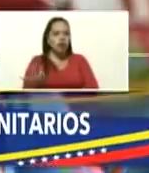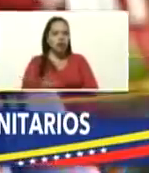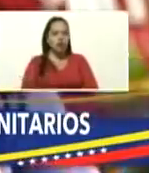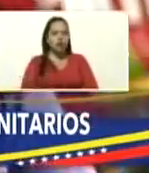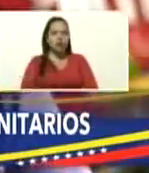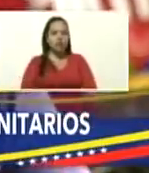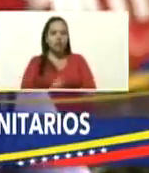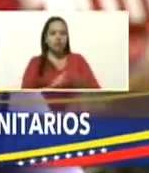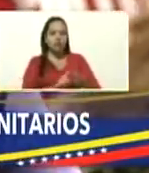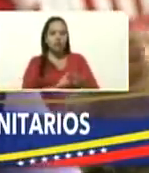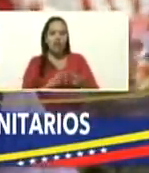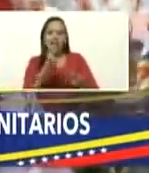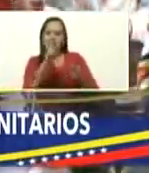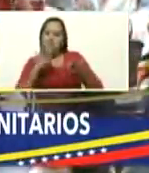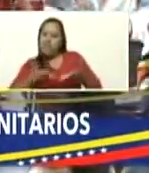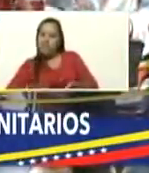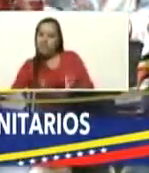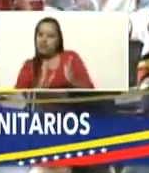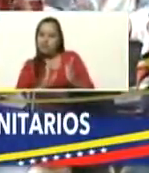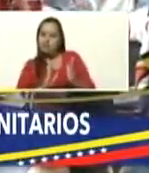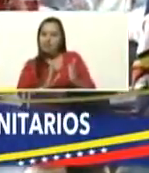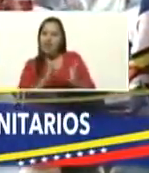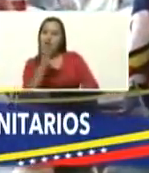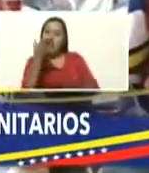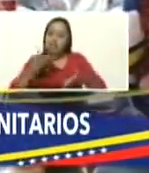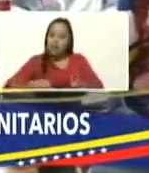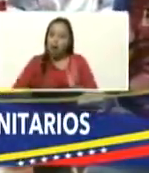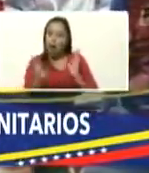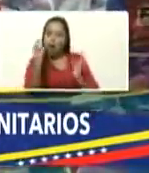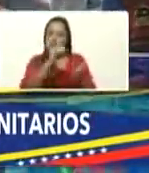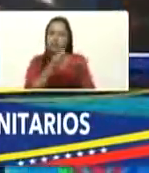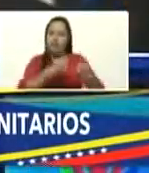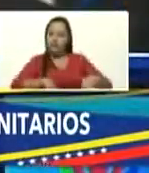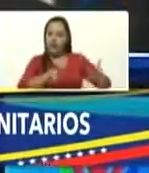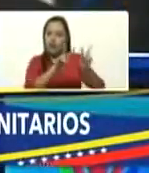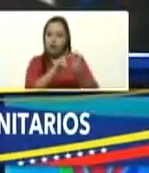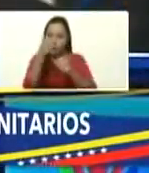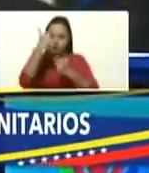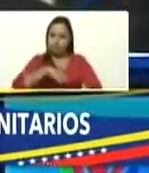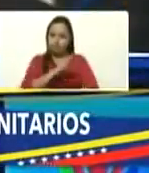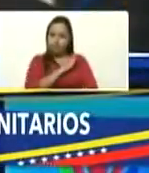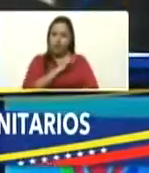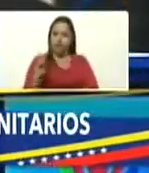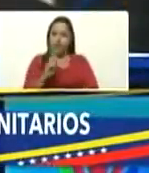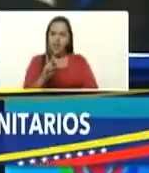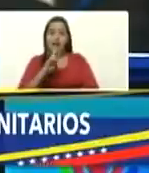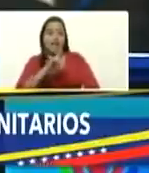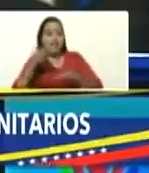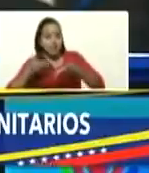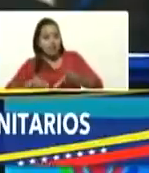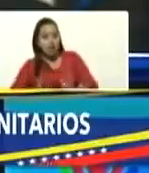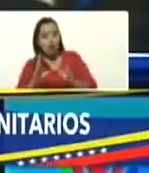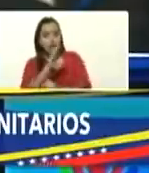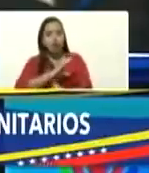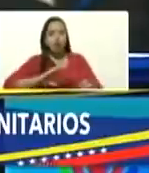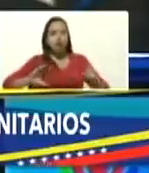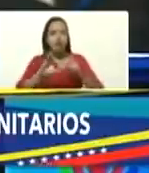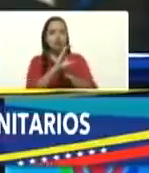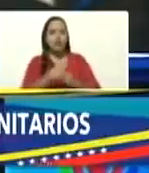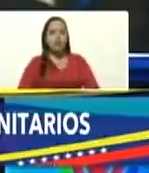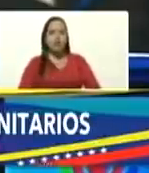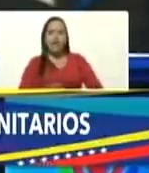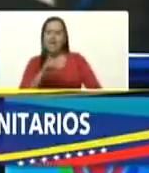El renacer. El renacimiento de los valores venezolanos. El renacimiento de la cultura.